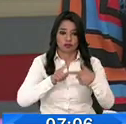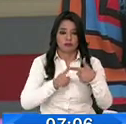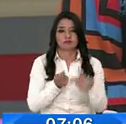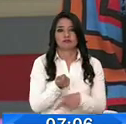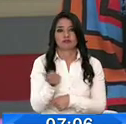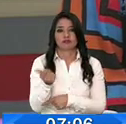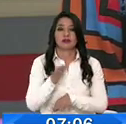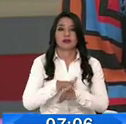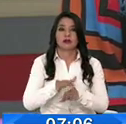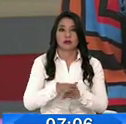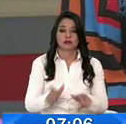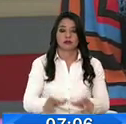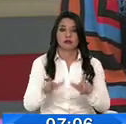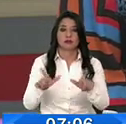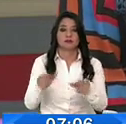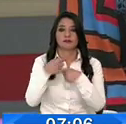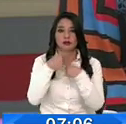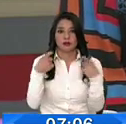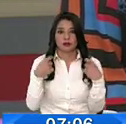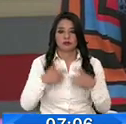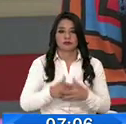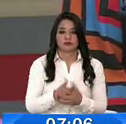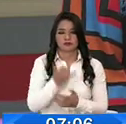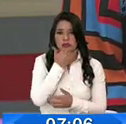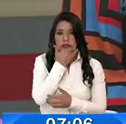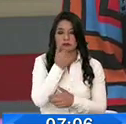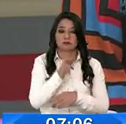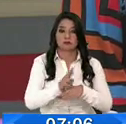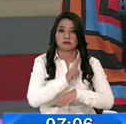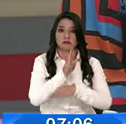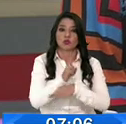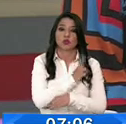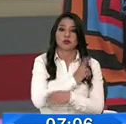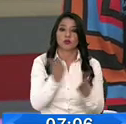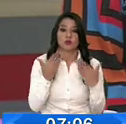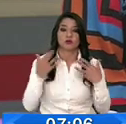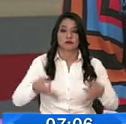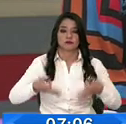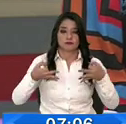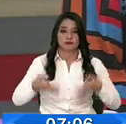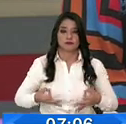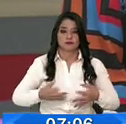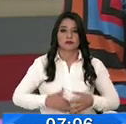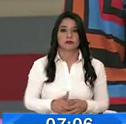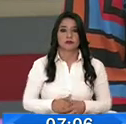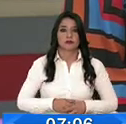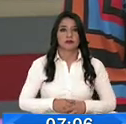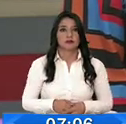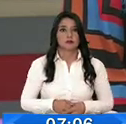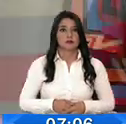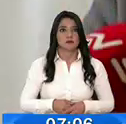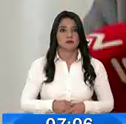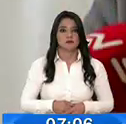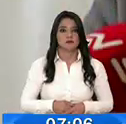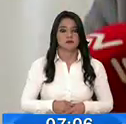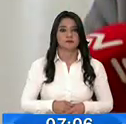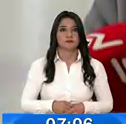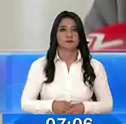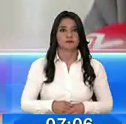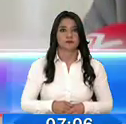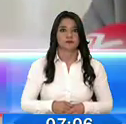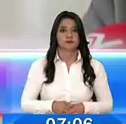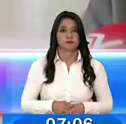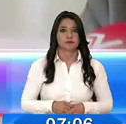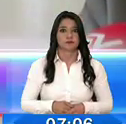emisión fraudulenta así lo confirmó el rector de la universidad de guayaquil roberto pastel de los